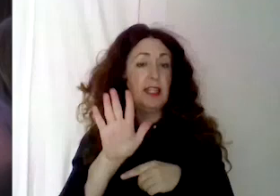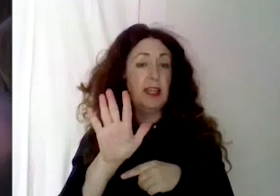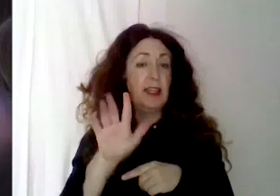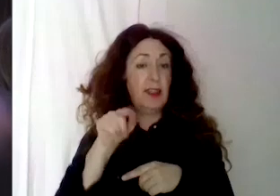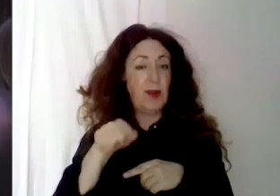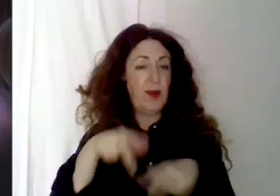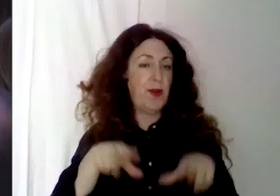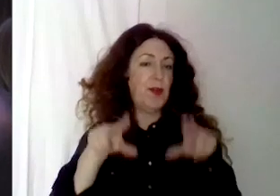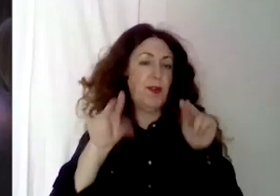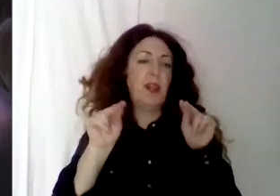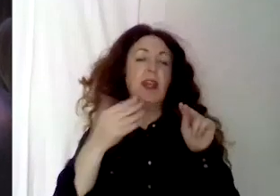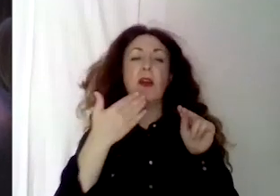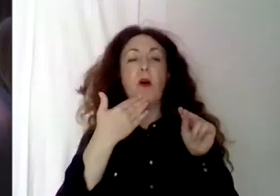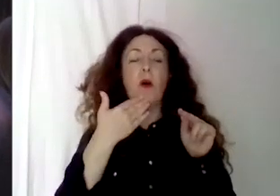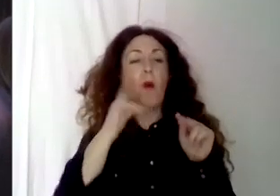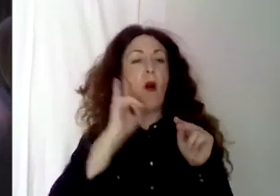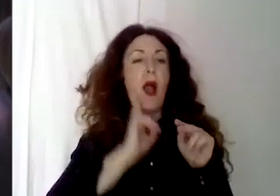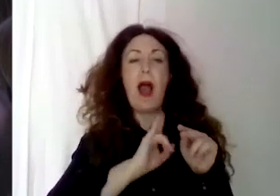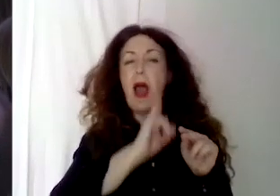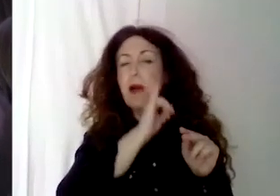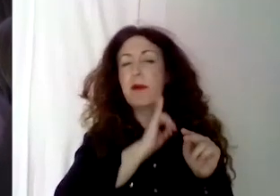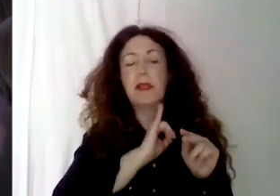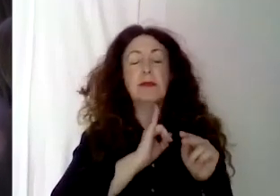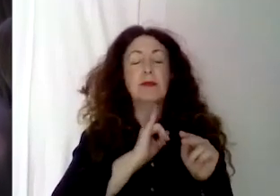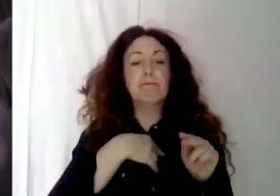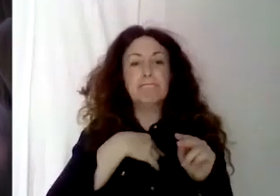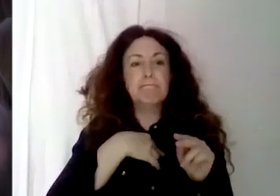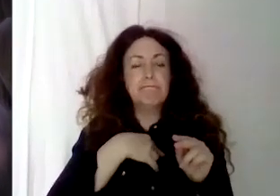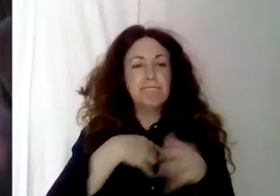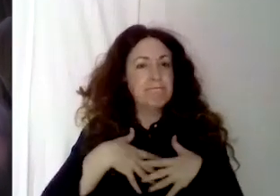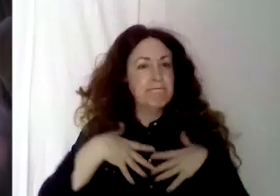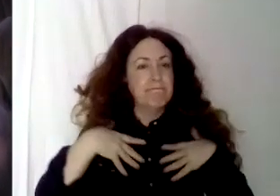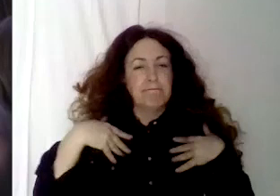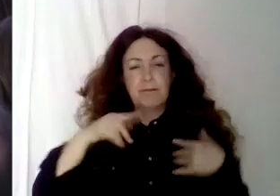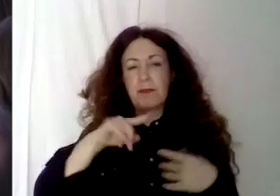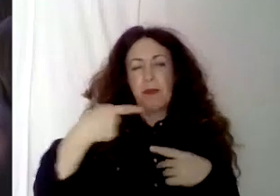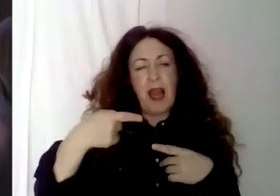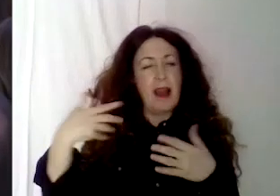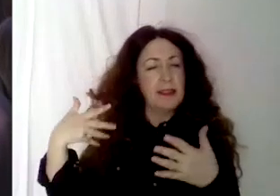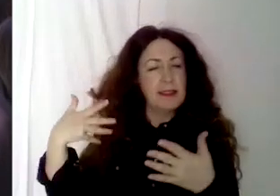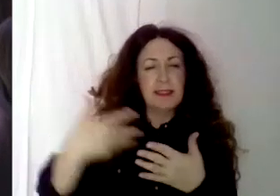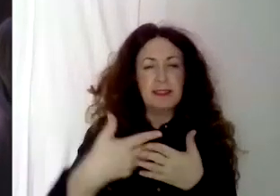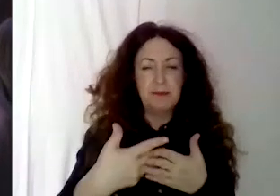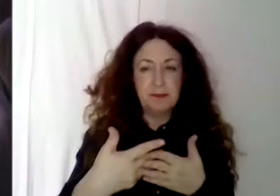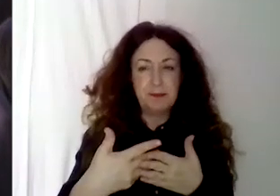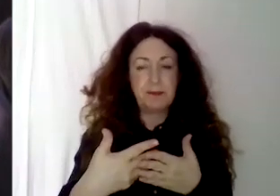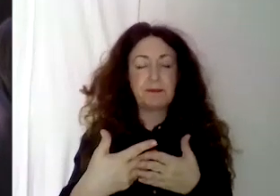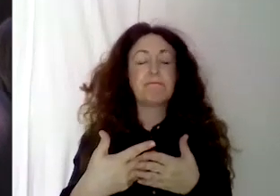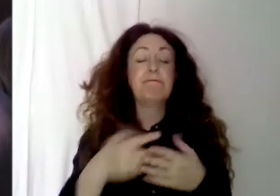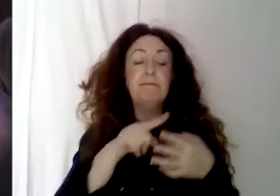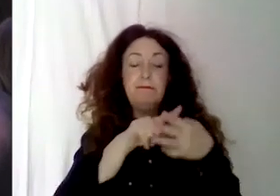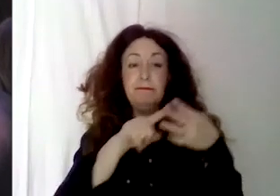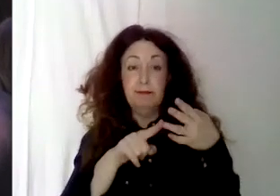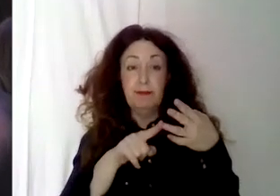tiempos. Si realmente me obligaron, y eso no me preguntaron, pero se lo digo a ustedes, si realmente